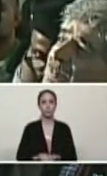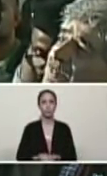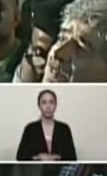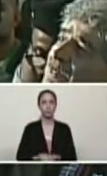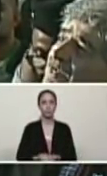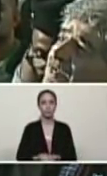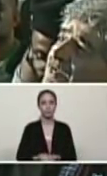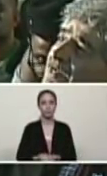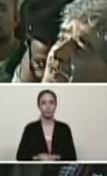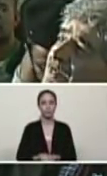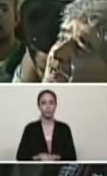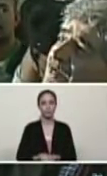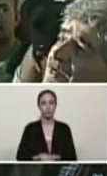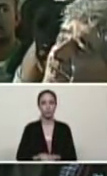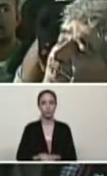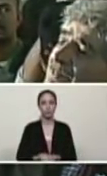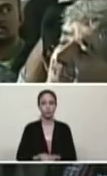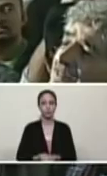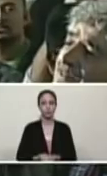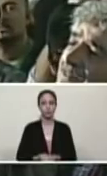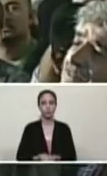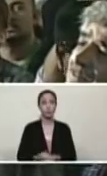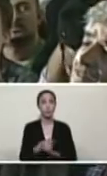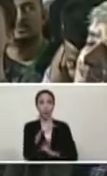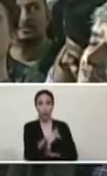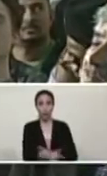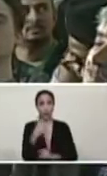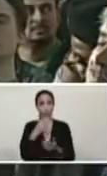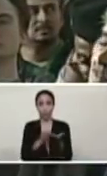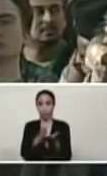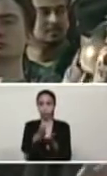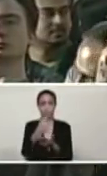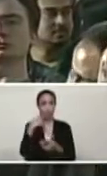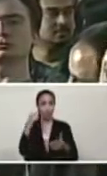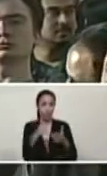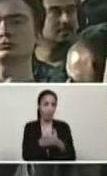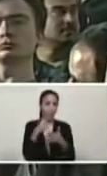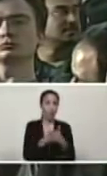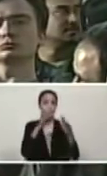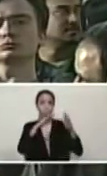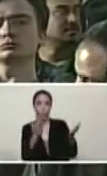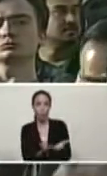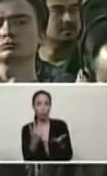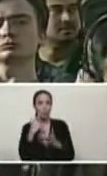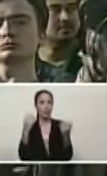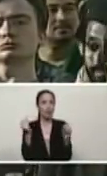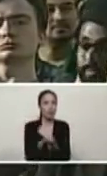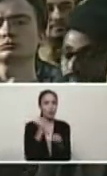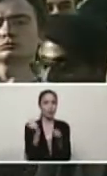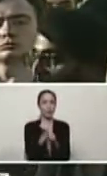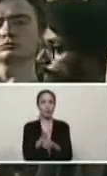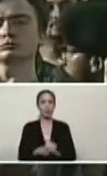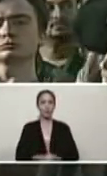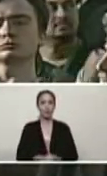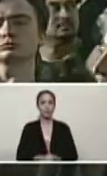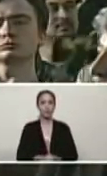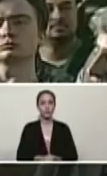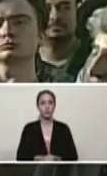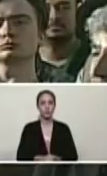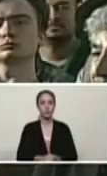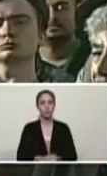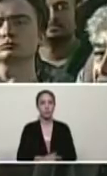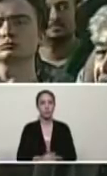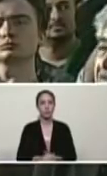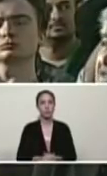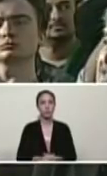solidarity campaign with Venezuela. Está llevando adelante en el mundo entero una campaña de solidaridad en favor de